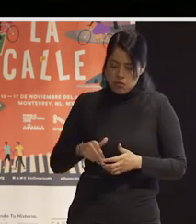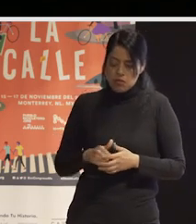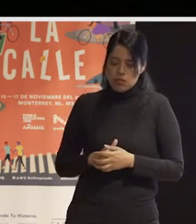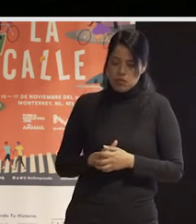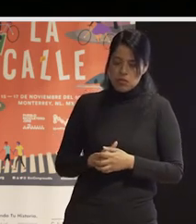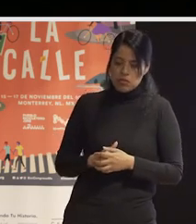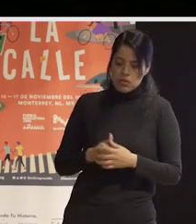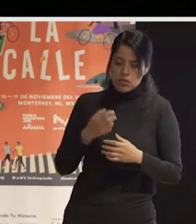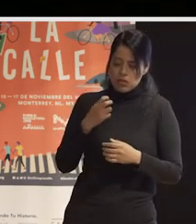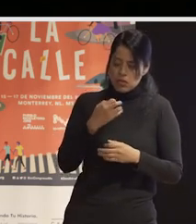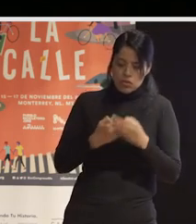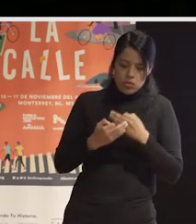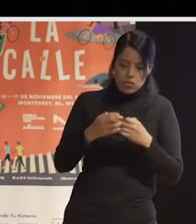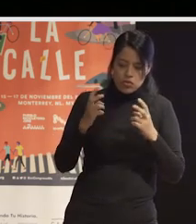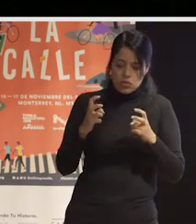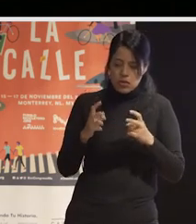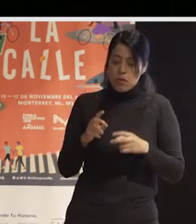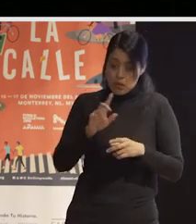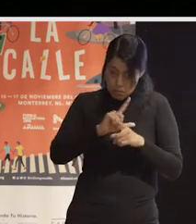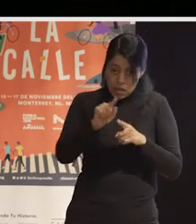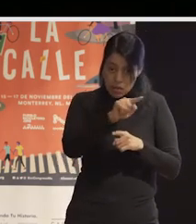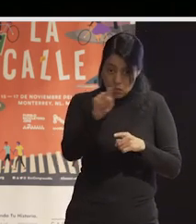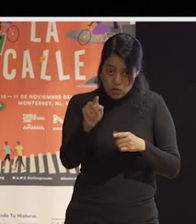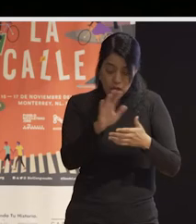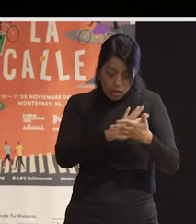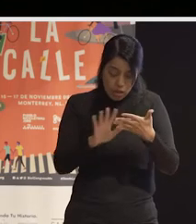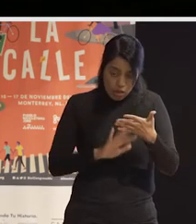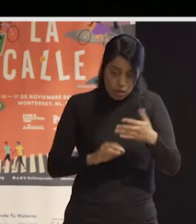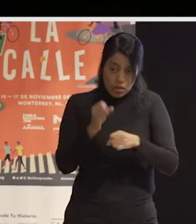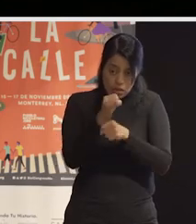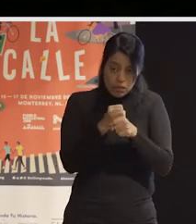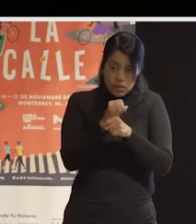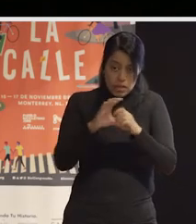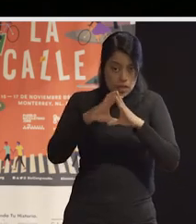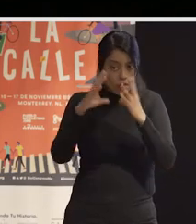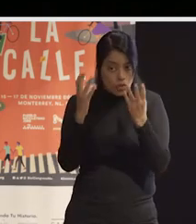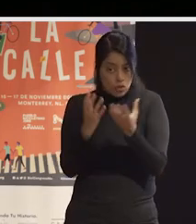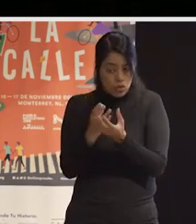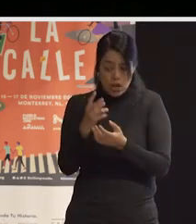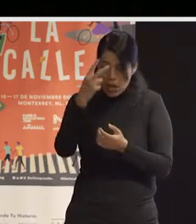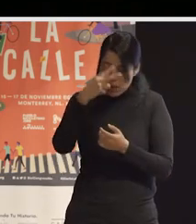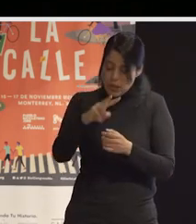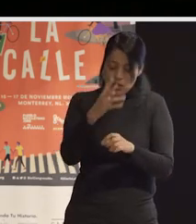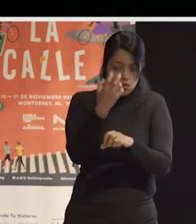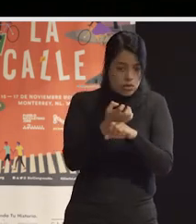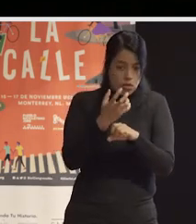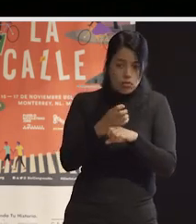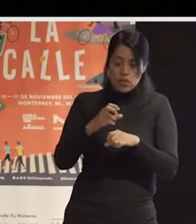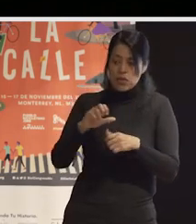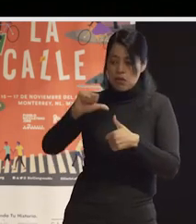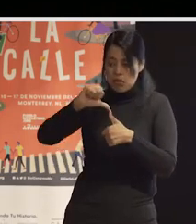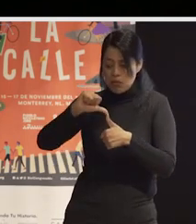todo eso vayan a checar o sea es cierto a nivel mundial no solamente a méxico en eeuu en ecuador